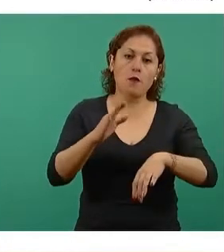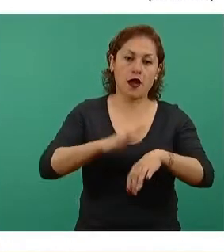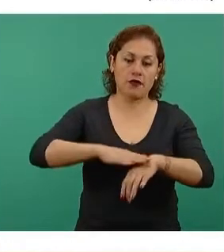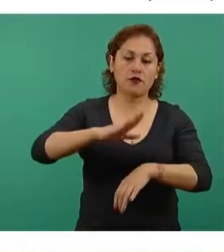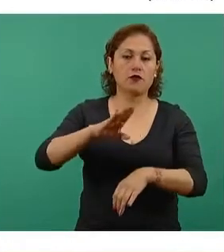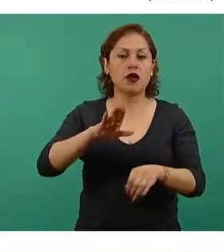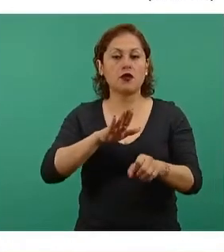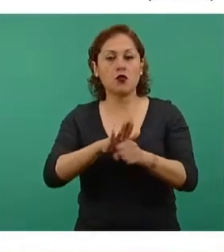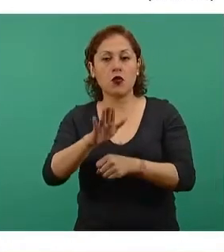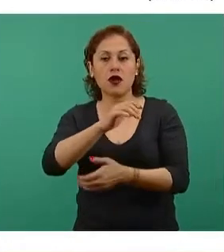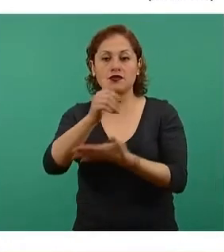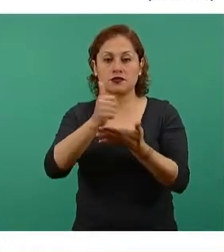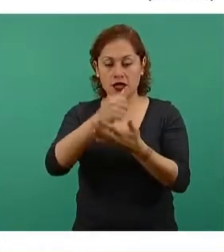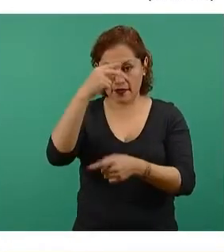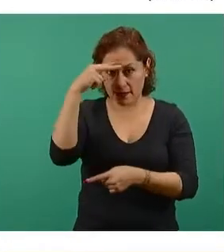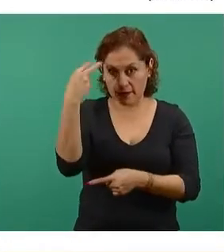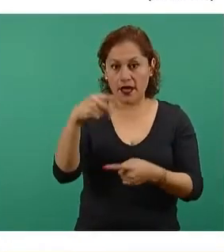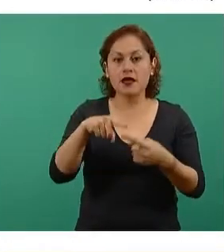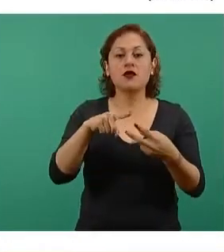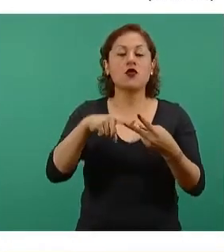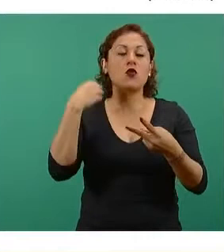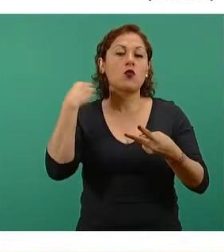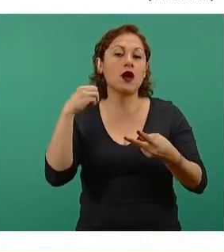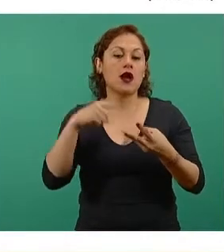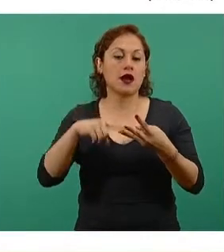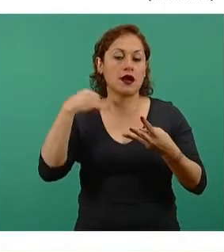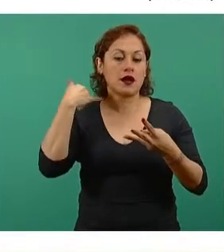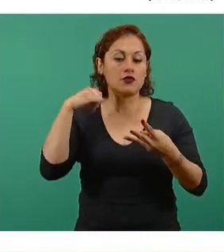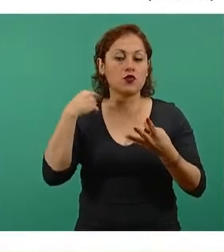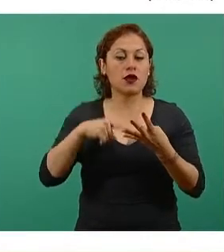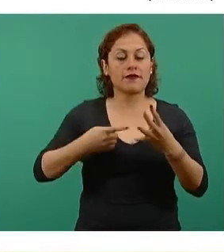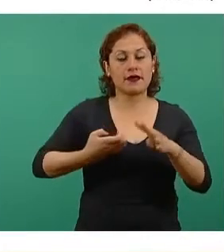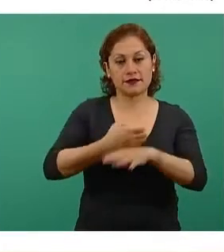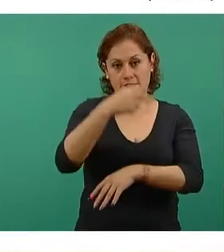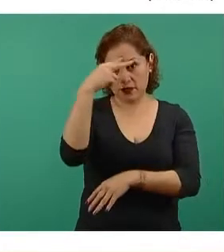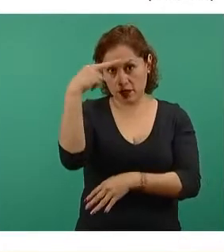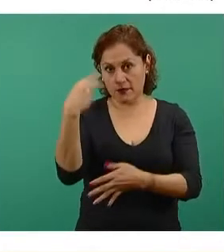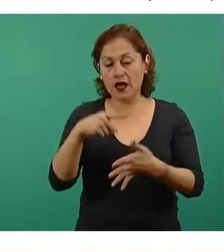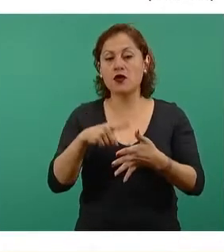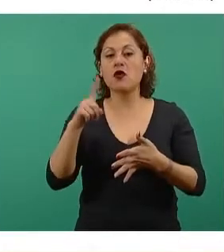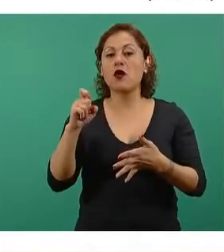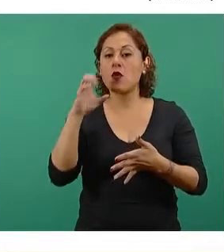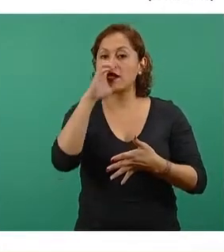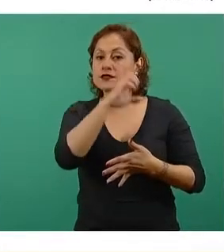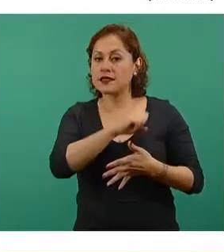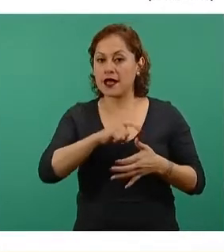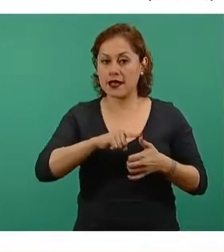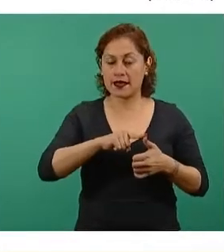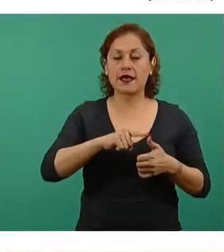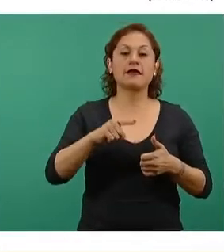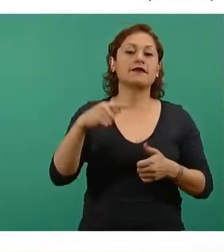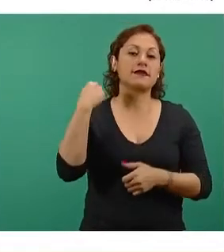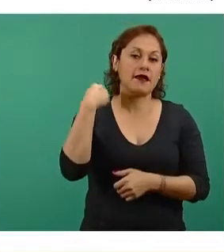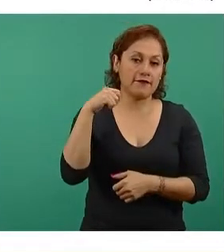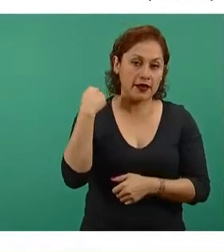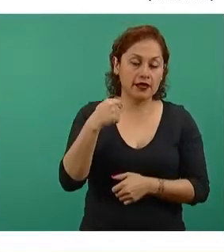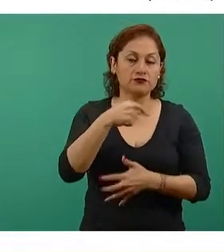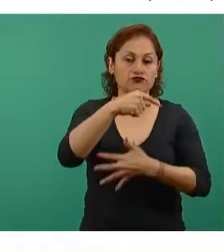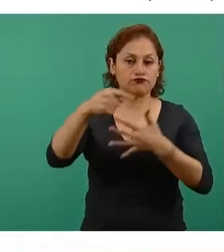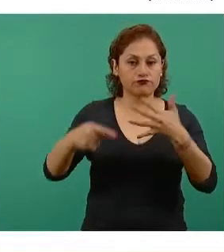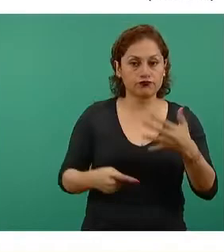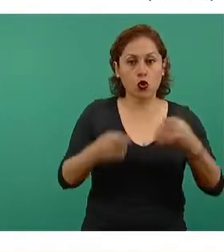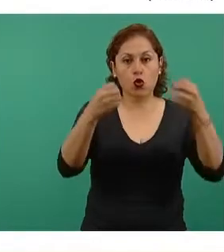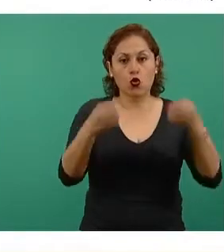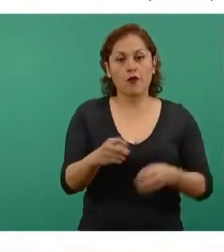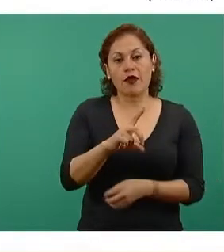México, Oaxaca, Yucatán, Estado de México, Querétaro, Aguascalientes y Tabasco, pues tienen una ocupación entre el 30 y